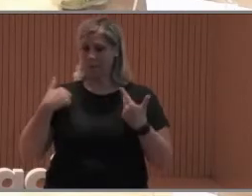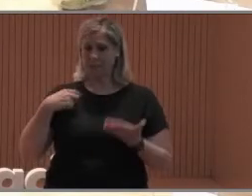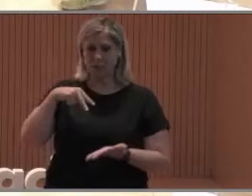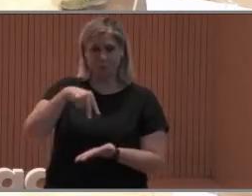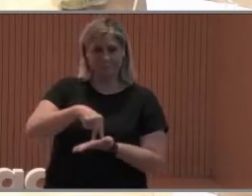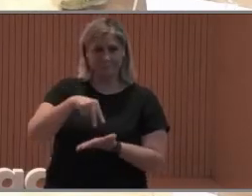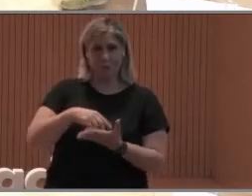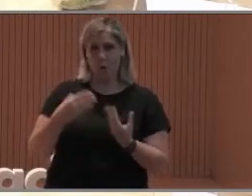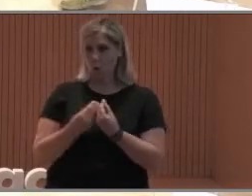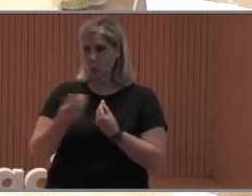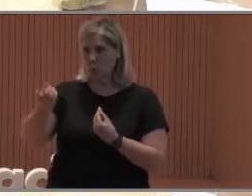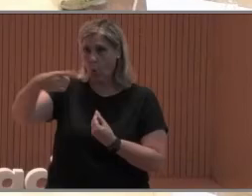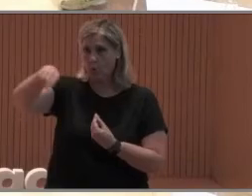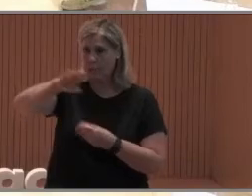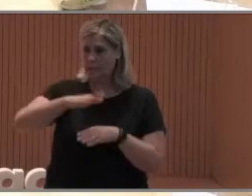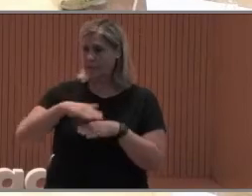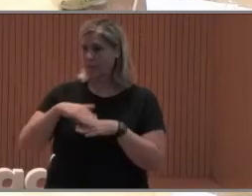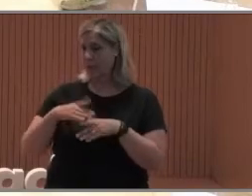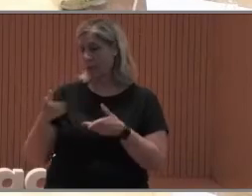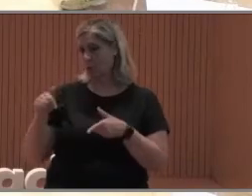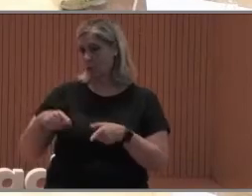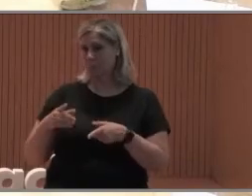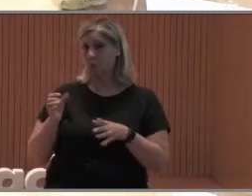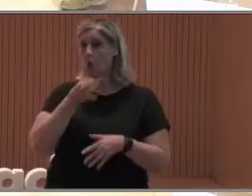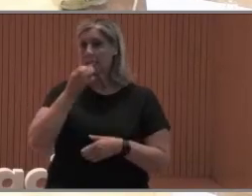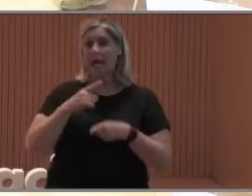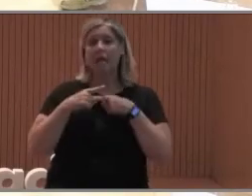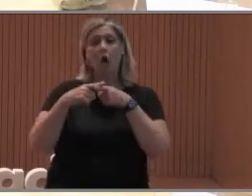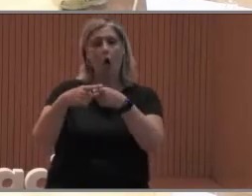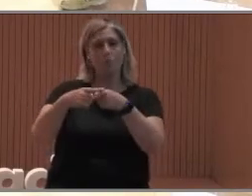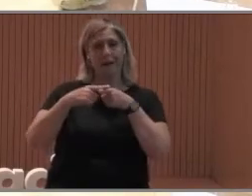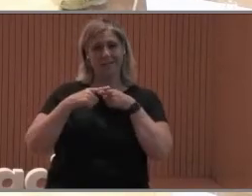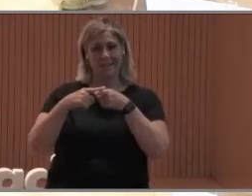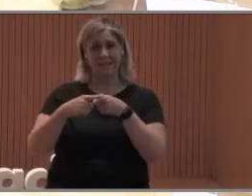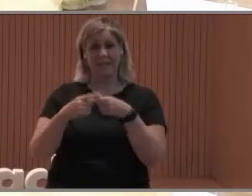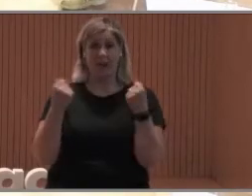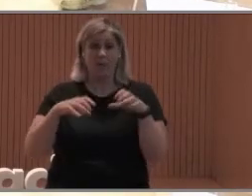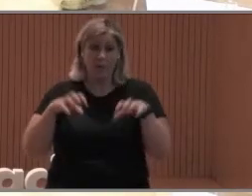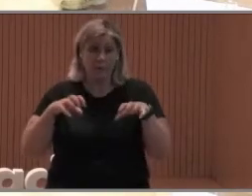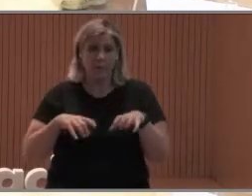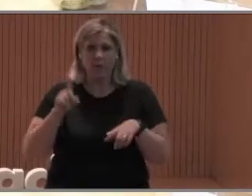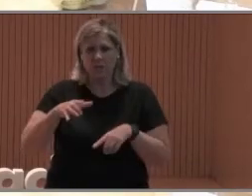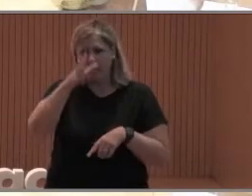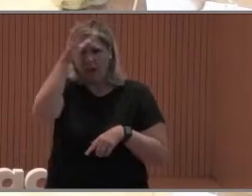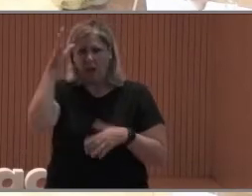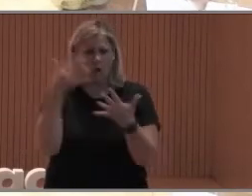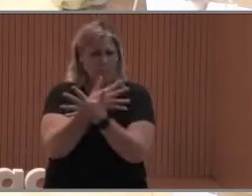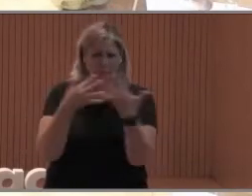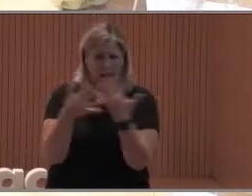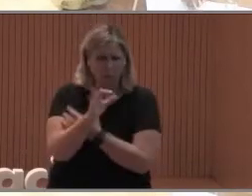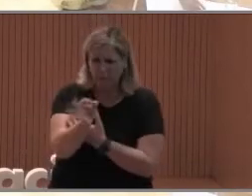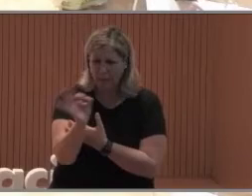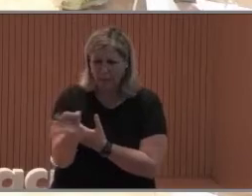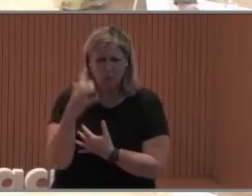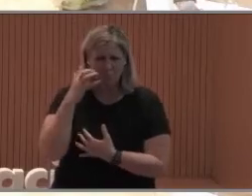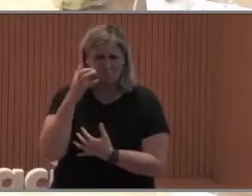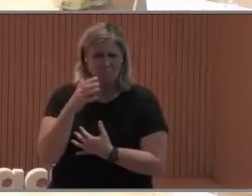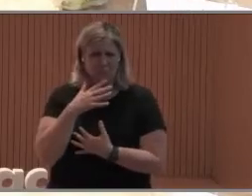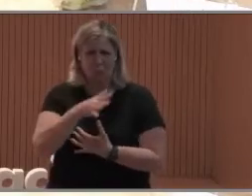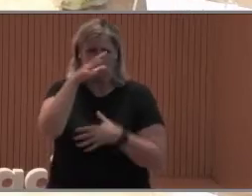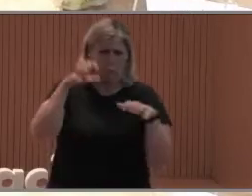con todos ustedes y compartir esta tarde medio lluviosa y calurosa. No sabría definirlo. Después de todo lo que nos ha contado